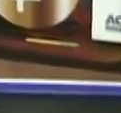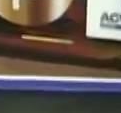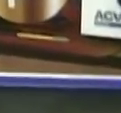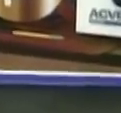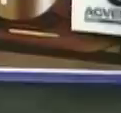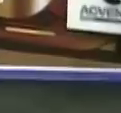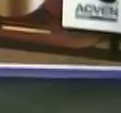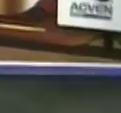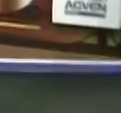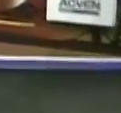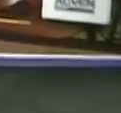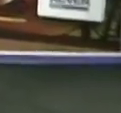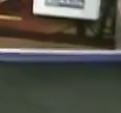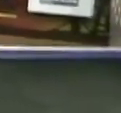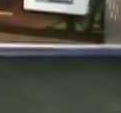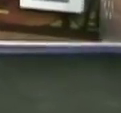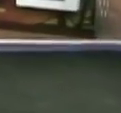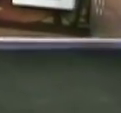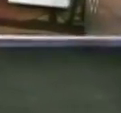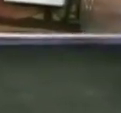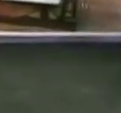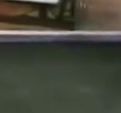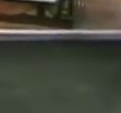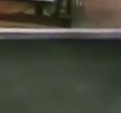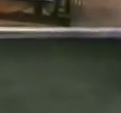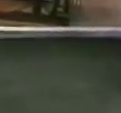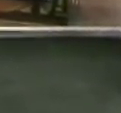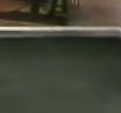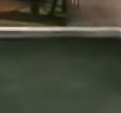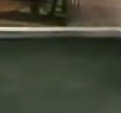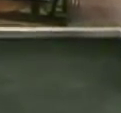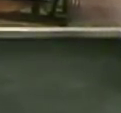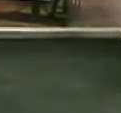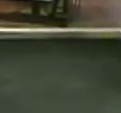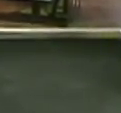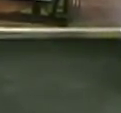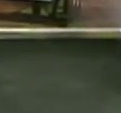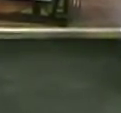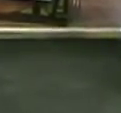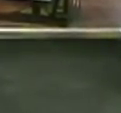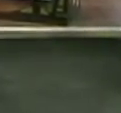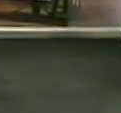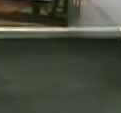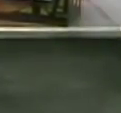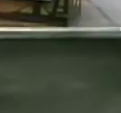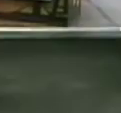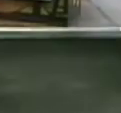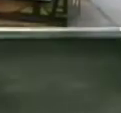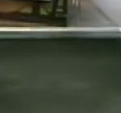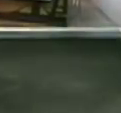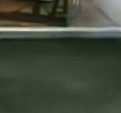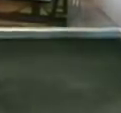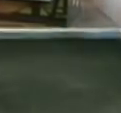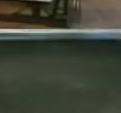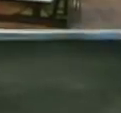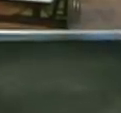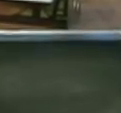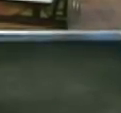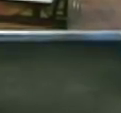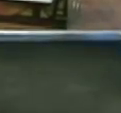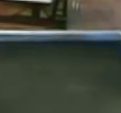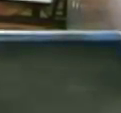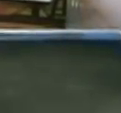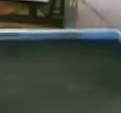parte de las potencialidades que tiene Venezuela. Y sobre todo el tema de la petroquímica es uno de los campos a